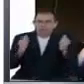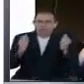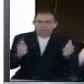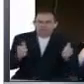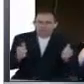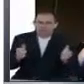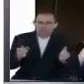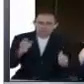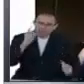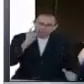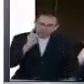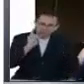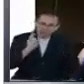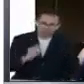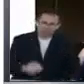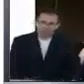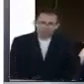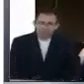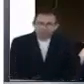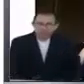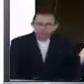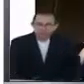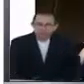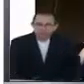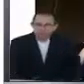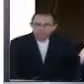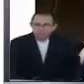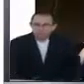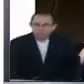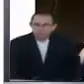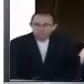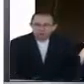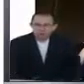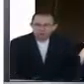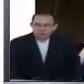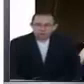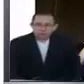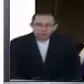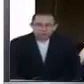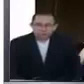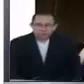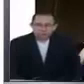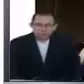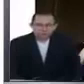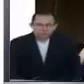estaba como llorando, pero es el demonio de miedo. Escuchen todo. Va muy poco a poco.